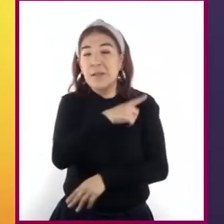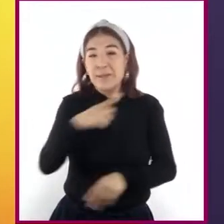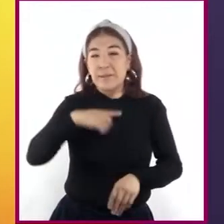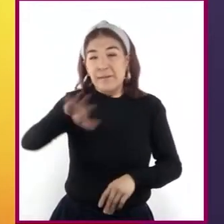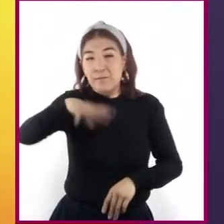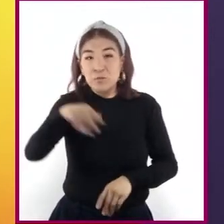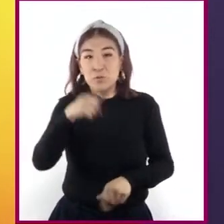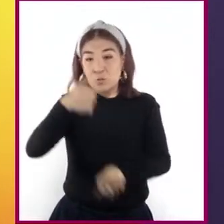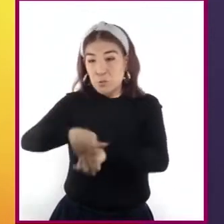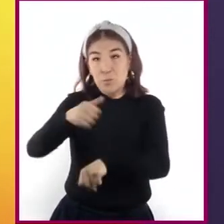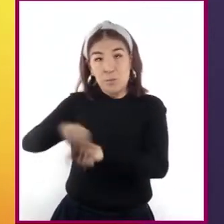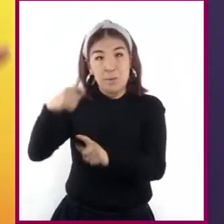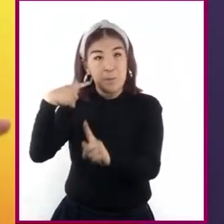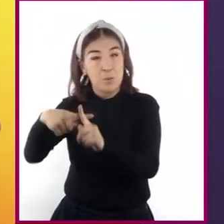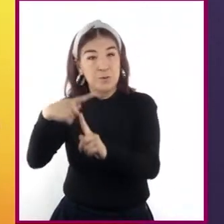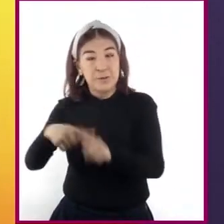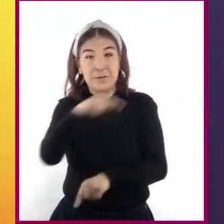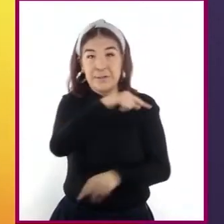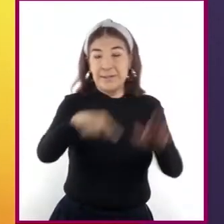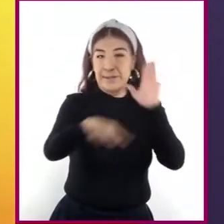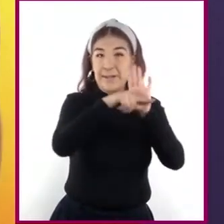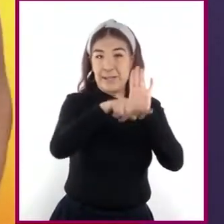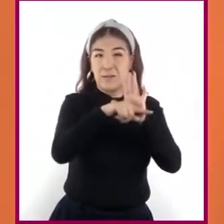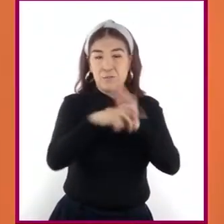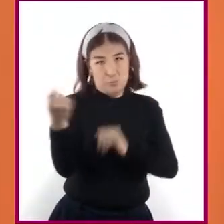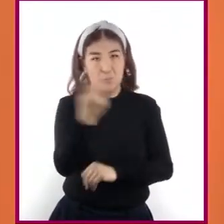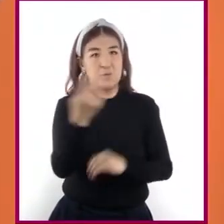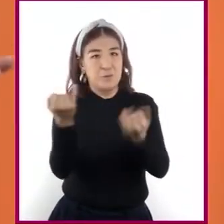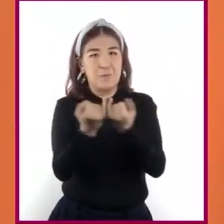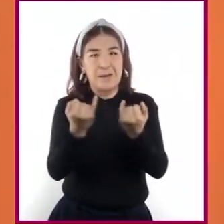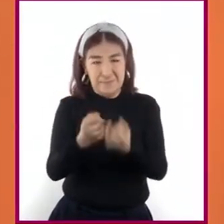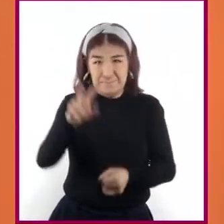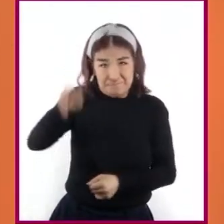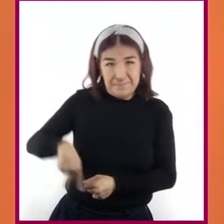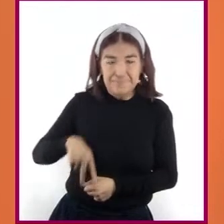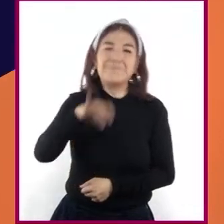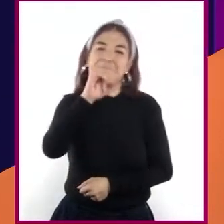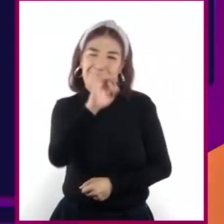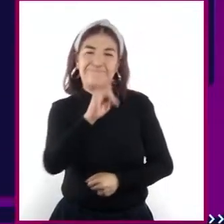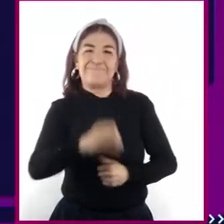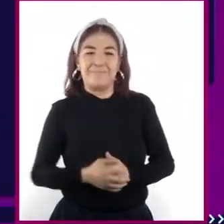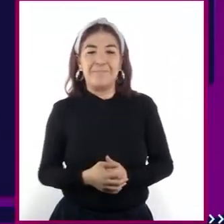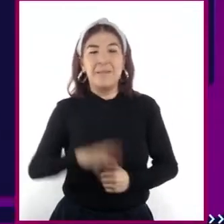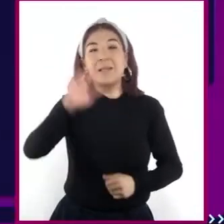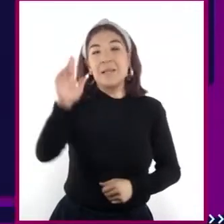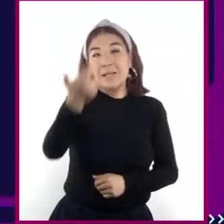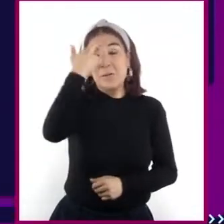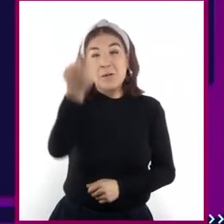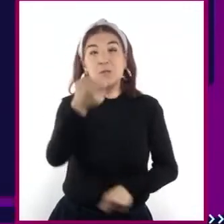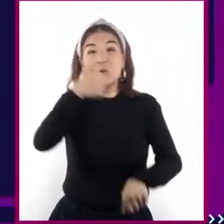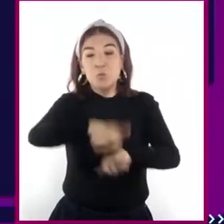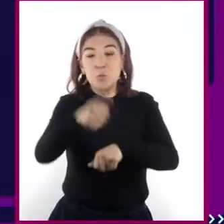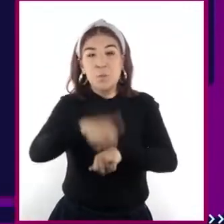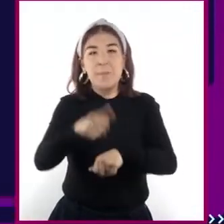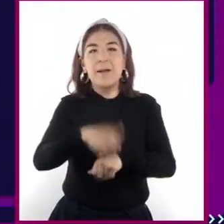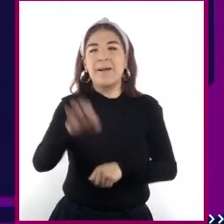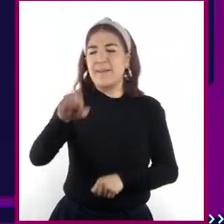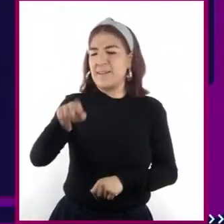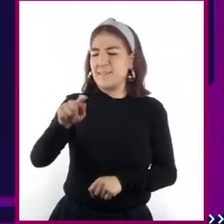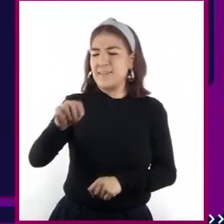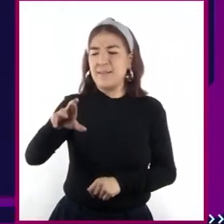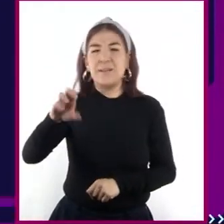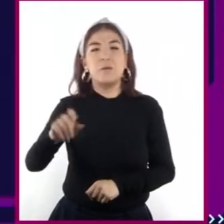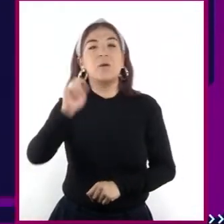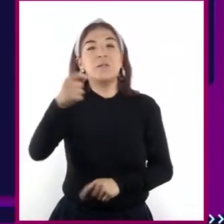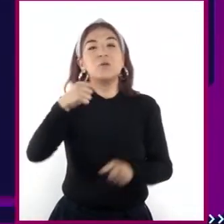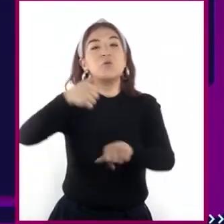números positivos y negativos, ¿cierto? Así es, Leslie. Recordemos que los números enteros se conforman